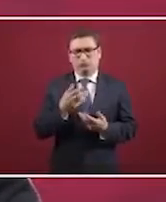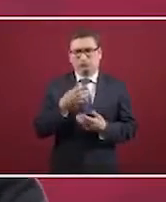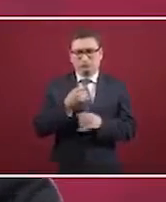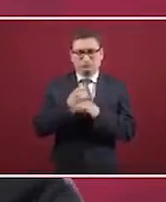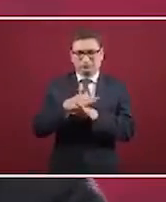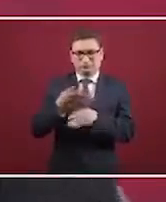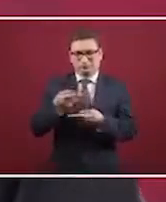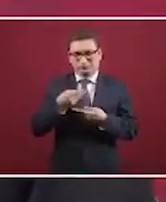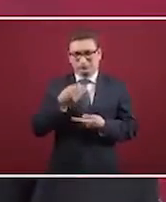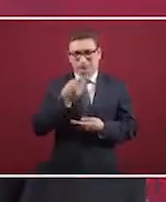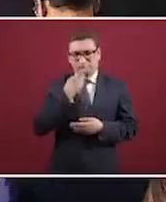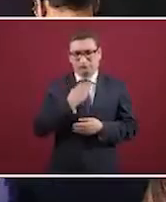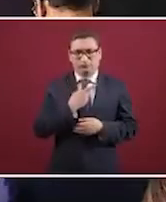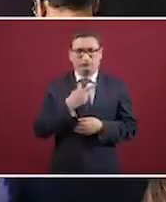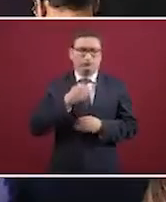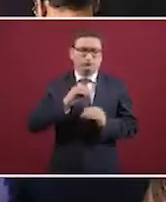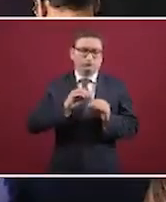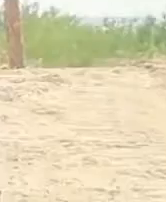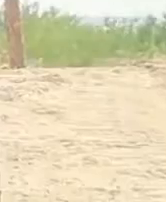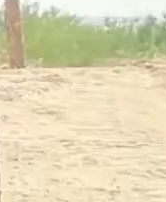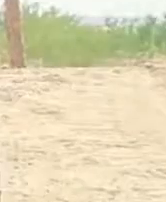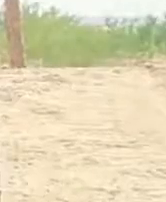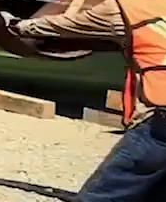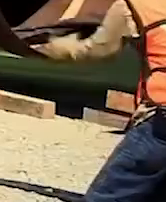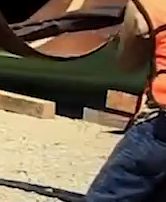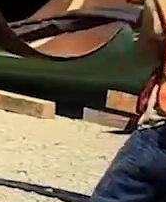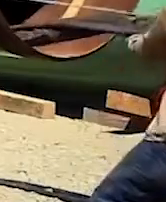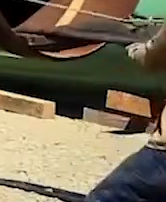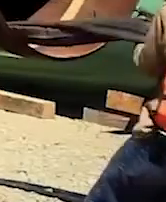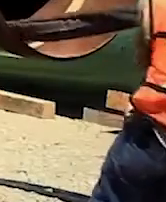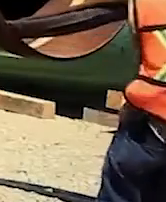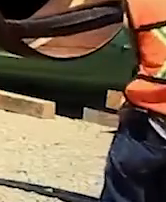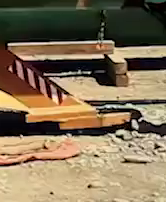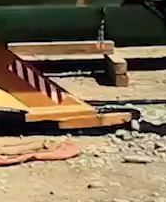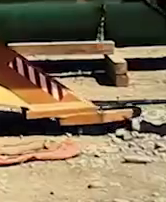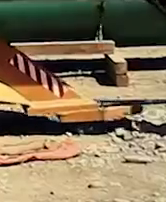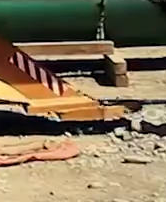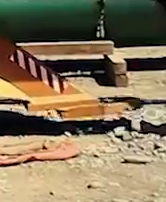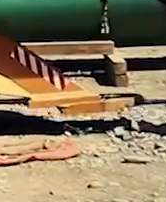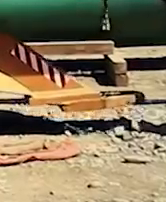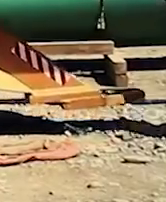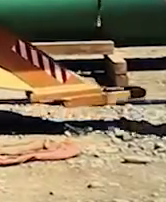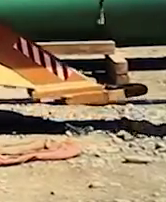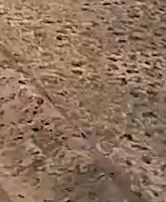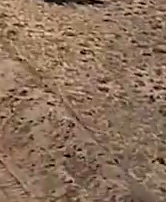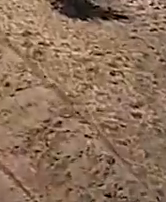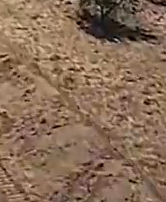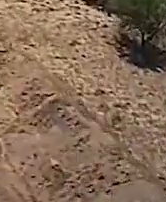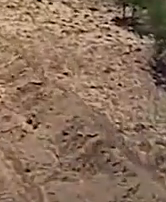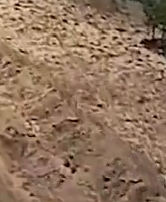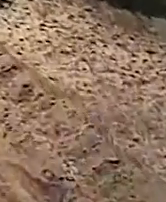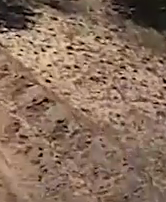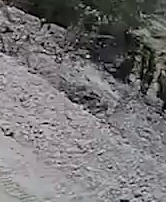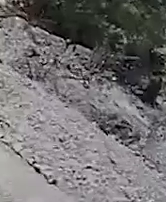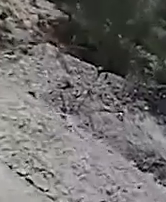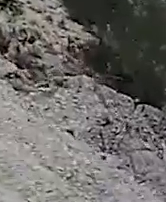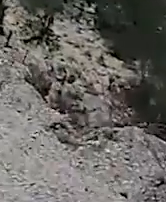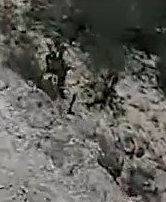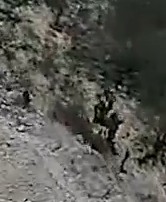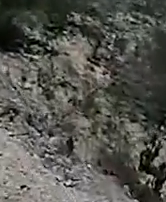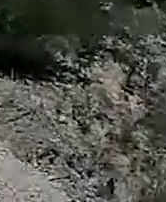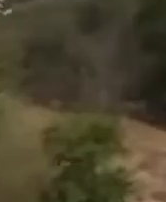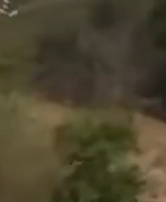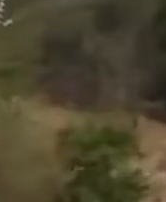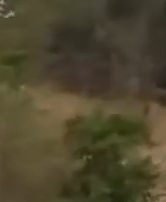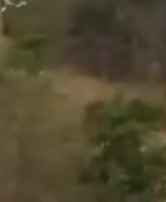por un monto de 80 mil millones de dólares apuntó que en la negociación está la posibilidad de que los empresarios regresen tres mil